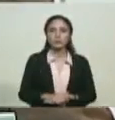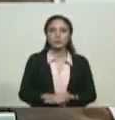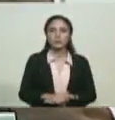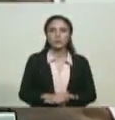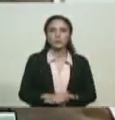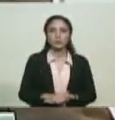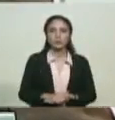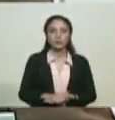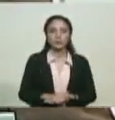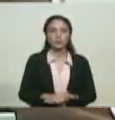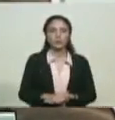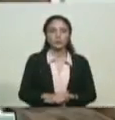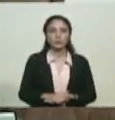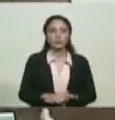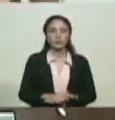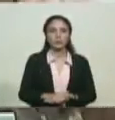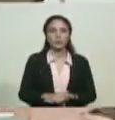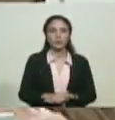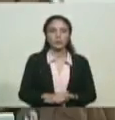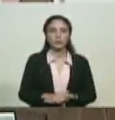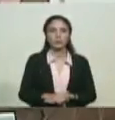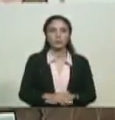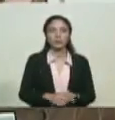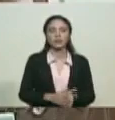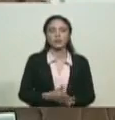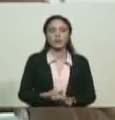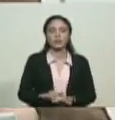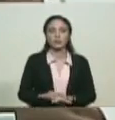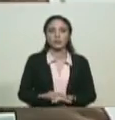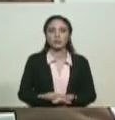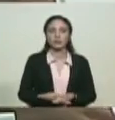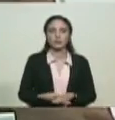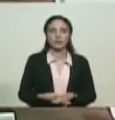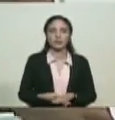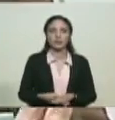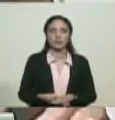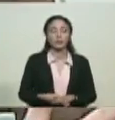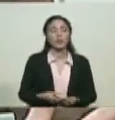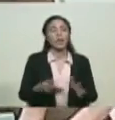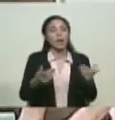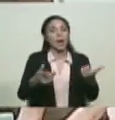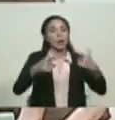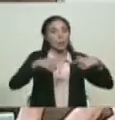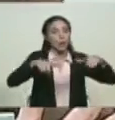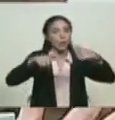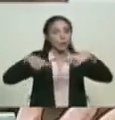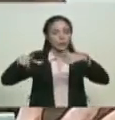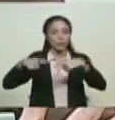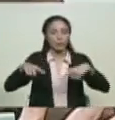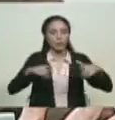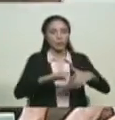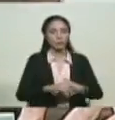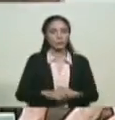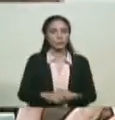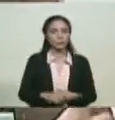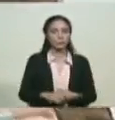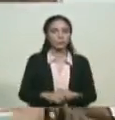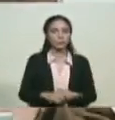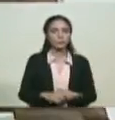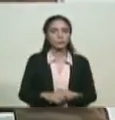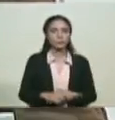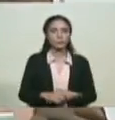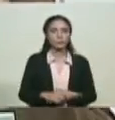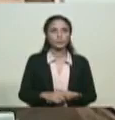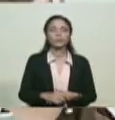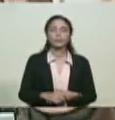de de sector son calles o sectores y bueno el resultado de todo esto es que estos cuatro elementos